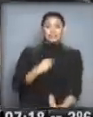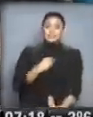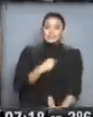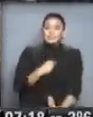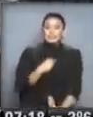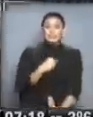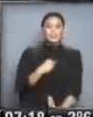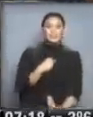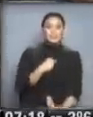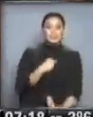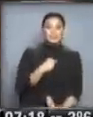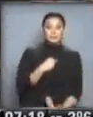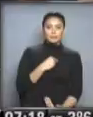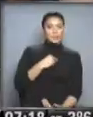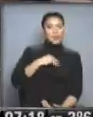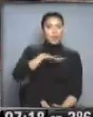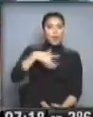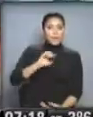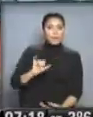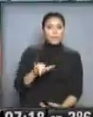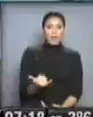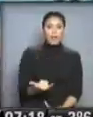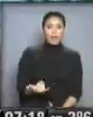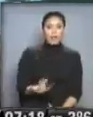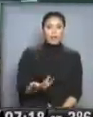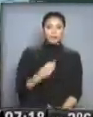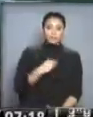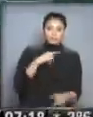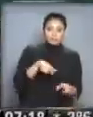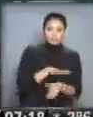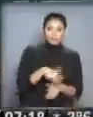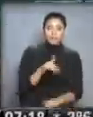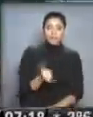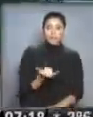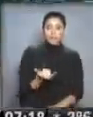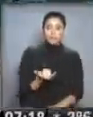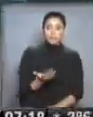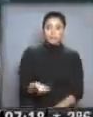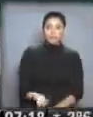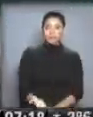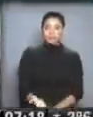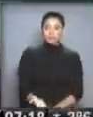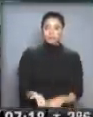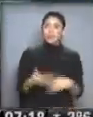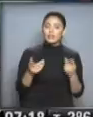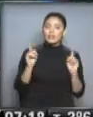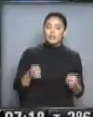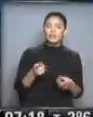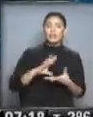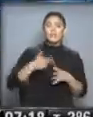estaba en el mejor lugar que podía estar eso es parte de la